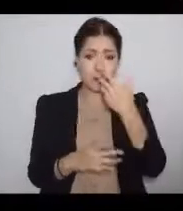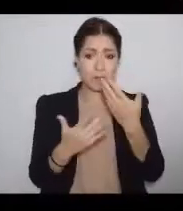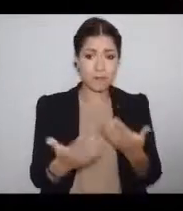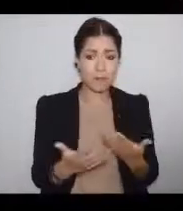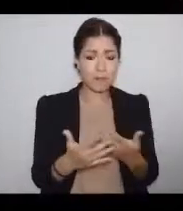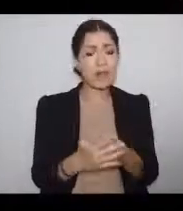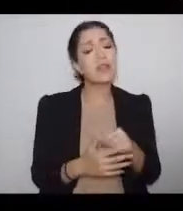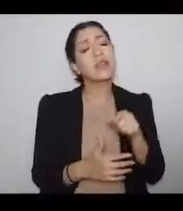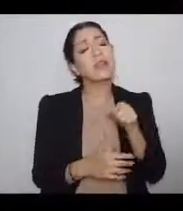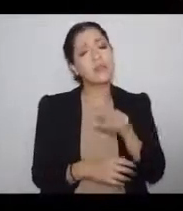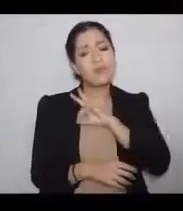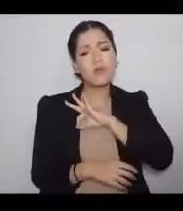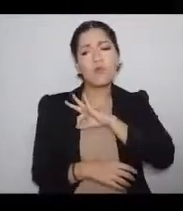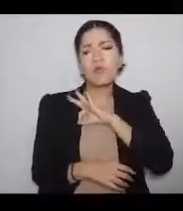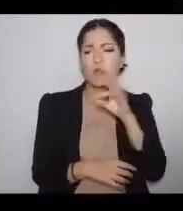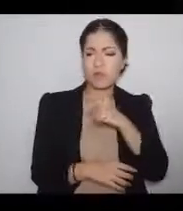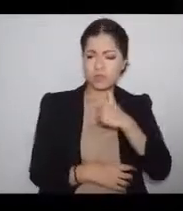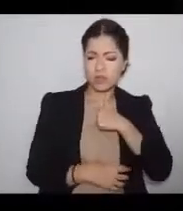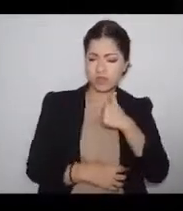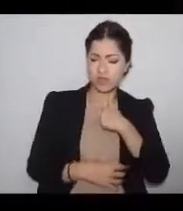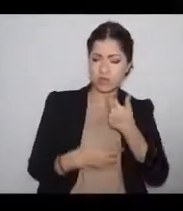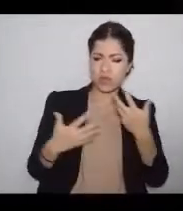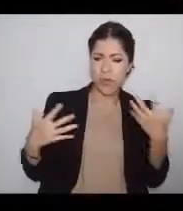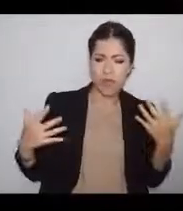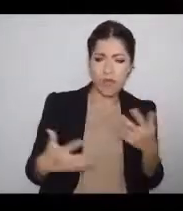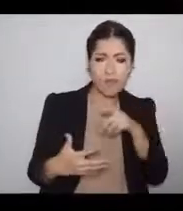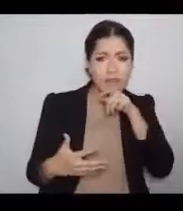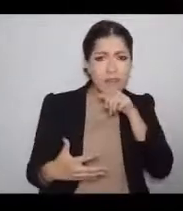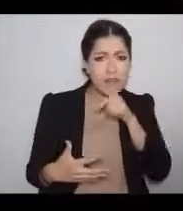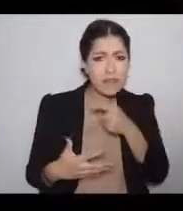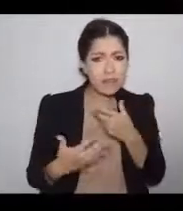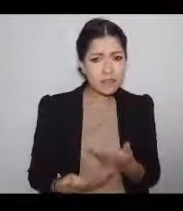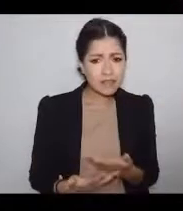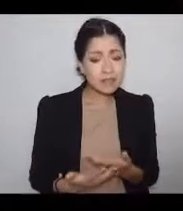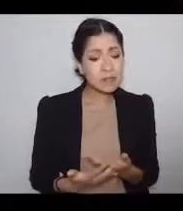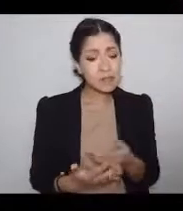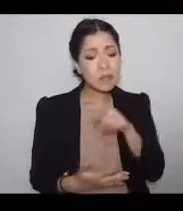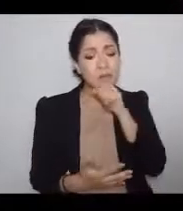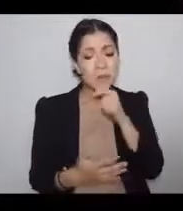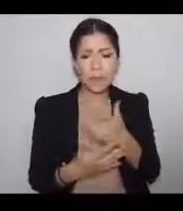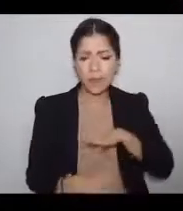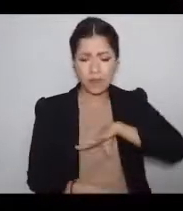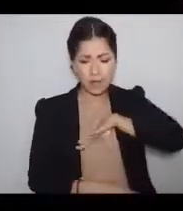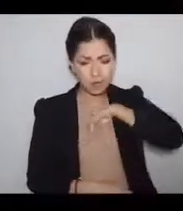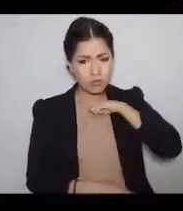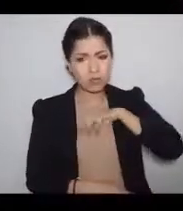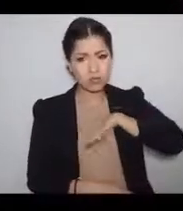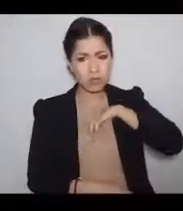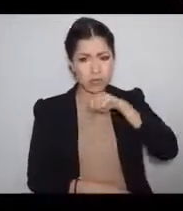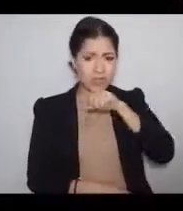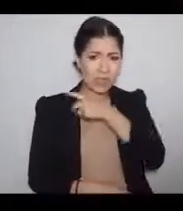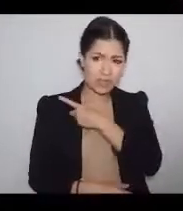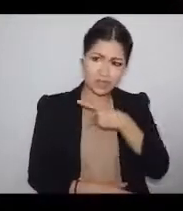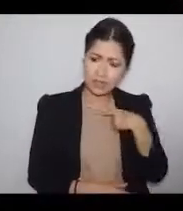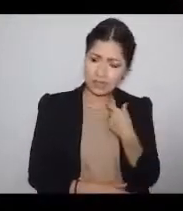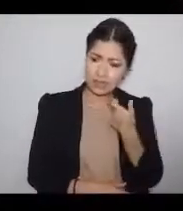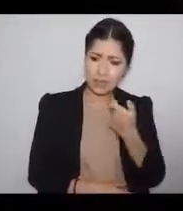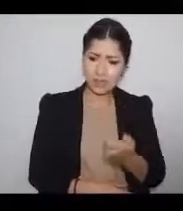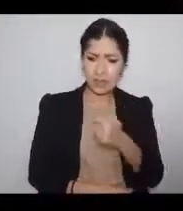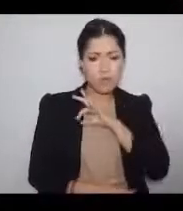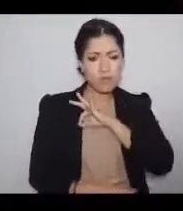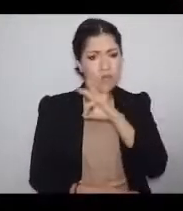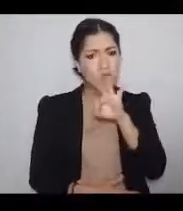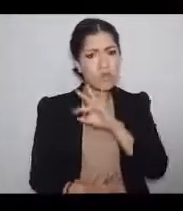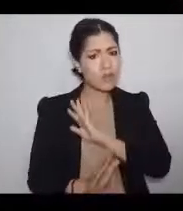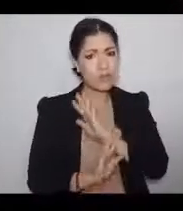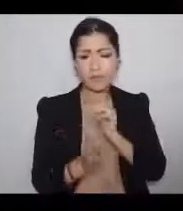paraíso danés. Logré instalarme aquí en Vénate. Mudanzas, esfuerzos, deudas infinitas. ¿Para